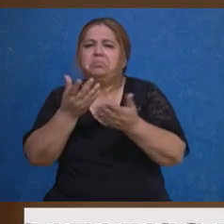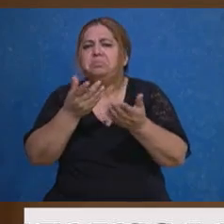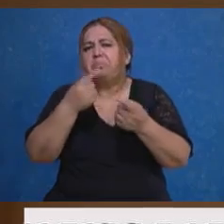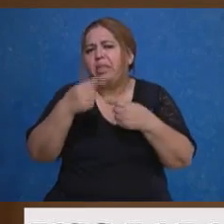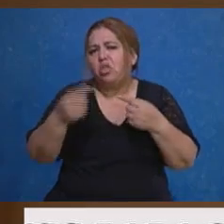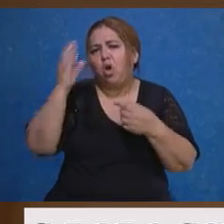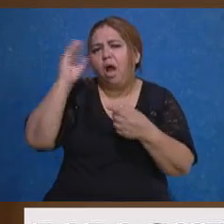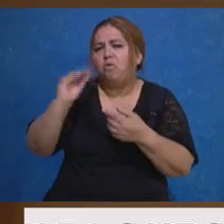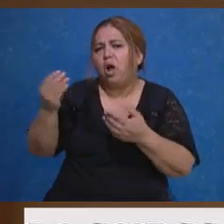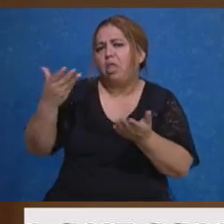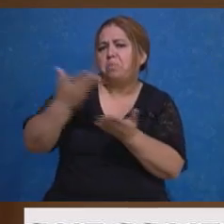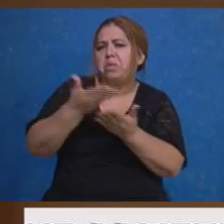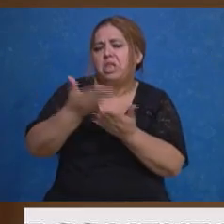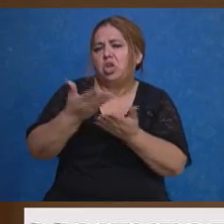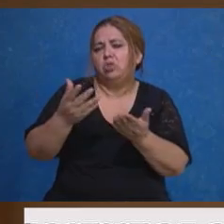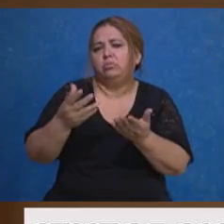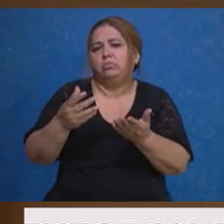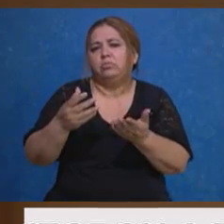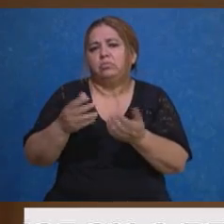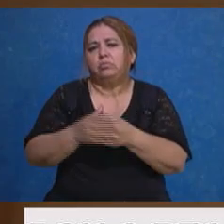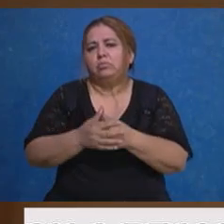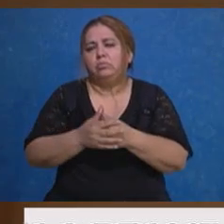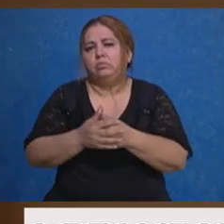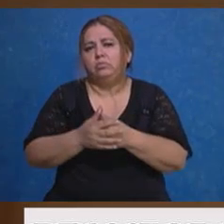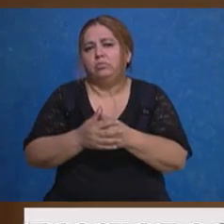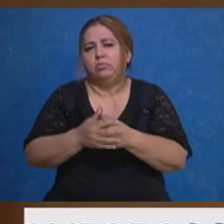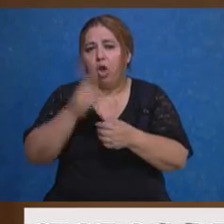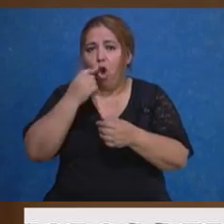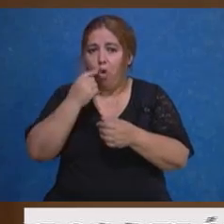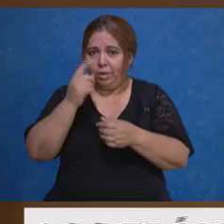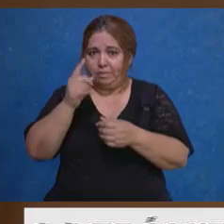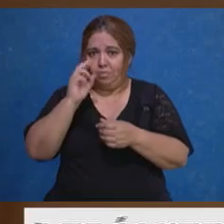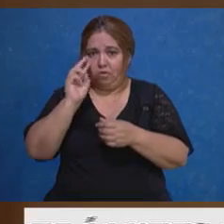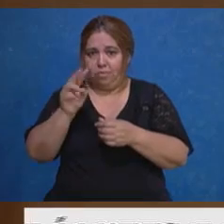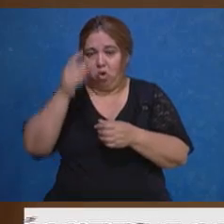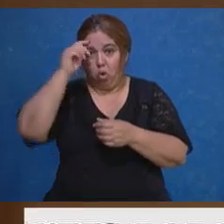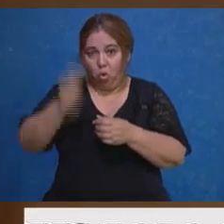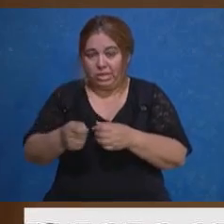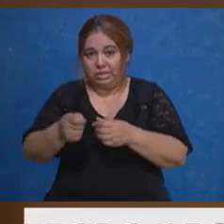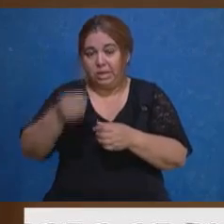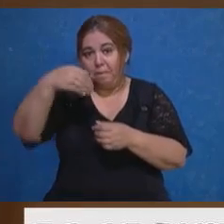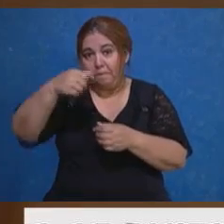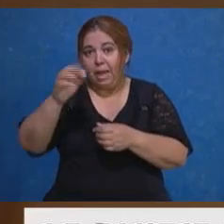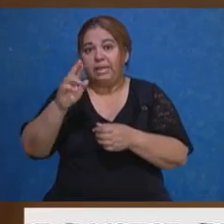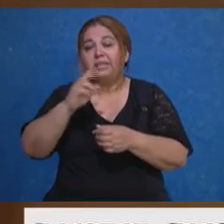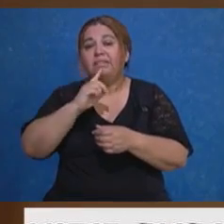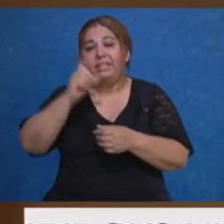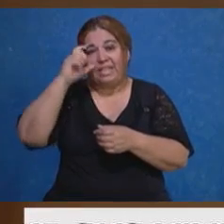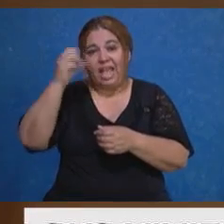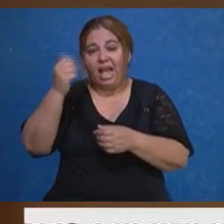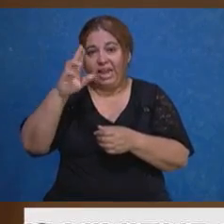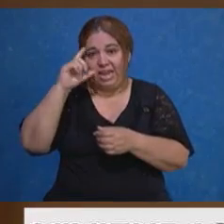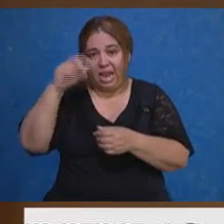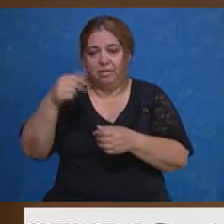Pérez, en donde ha tenido que resolver este hombre que vemos a la izquierda, el juez Eduardo Martearena, el juez